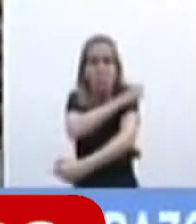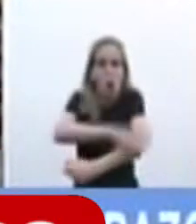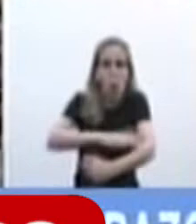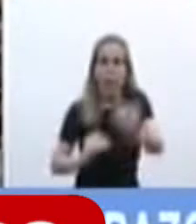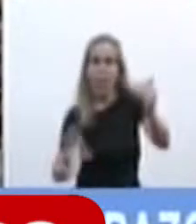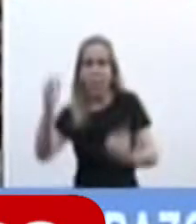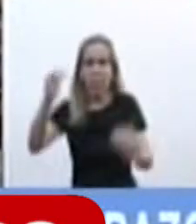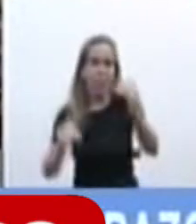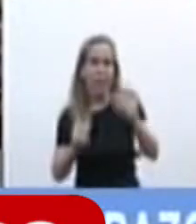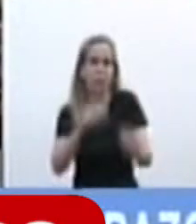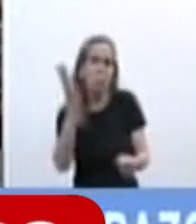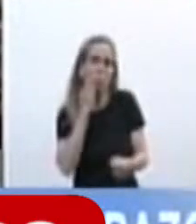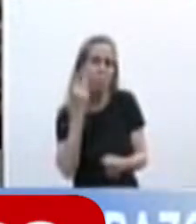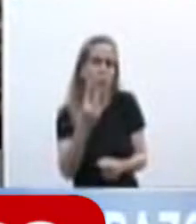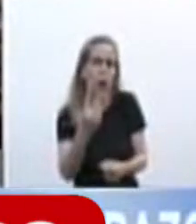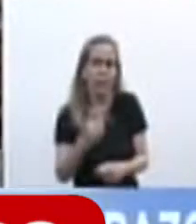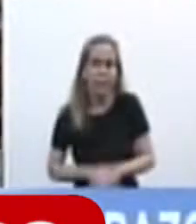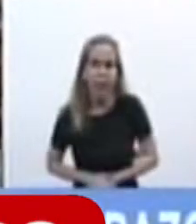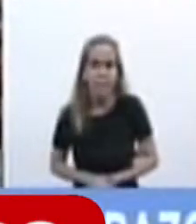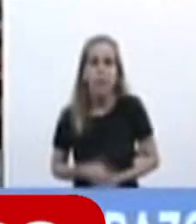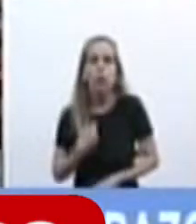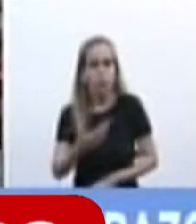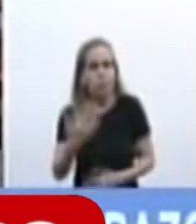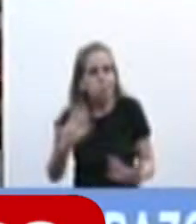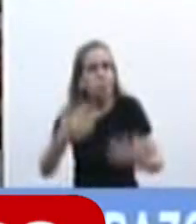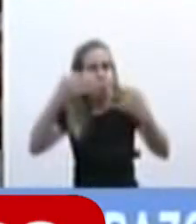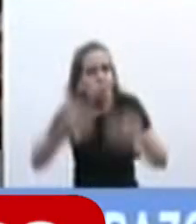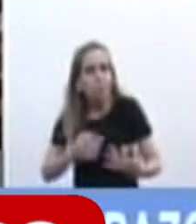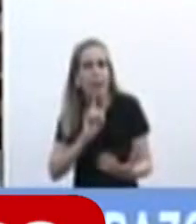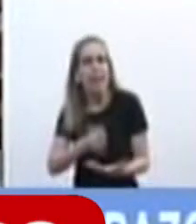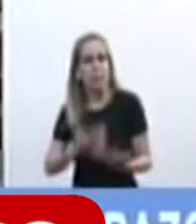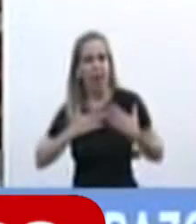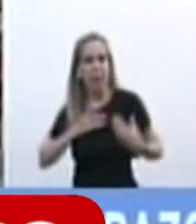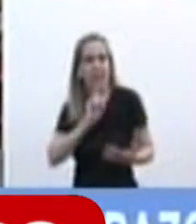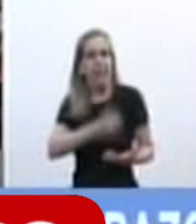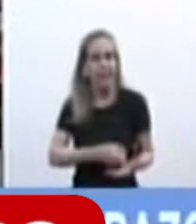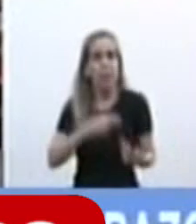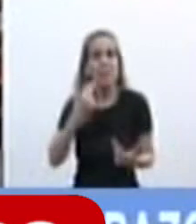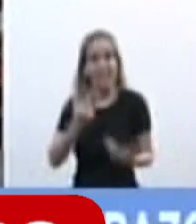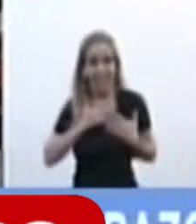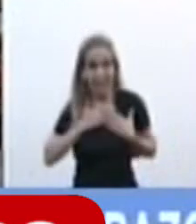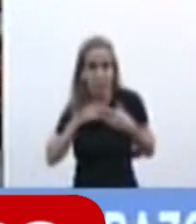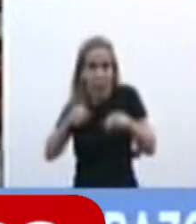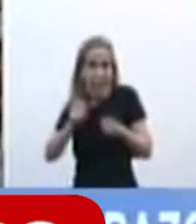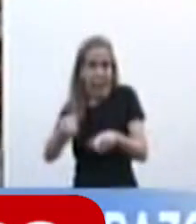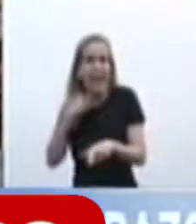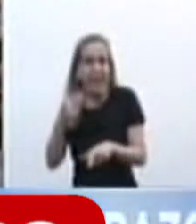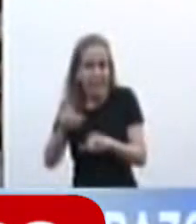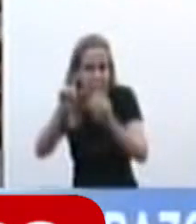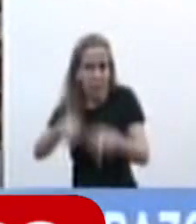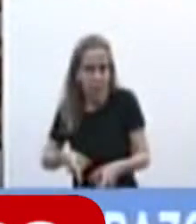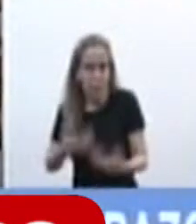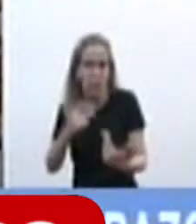de hipocresía. Yo pude elegir para mí. Mis hijas pueden hacerlo para ellas,